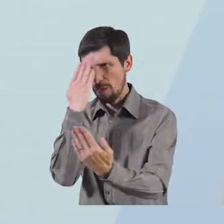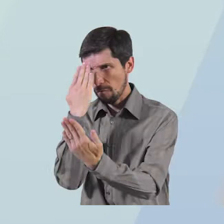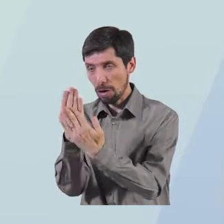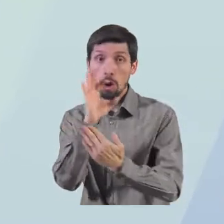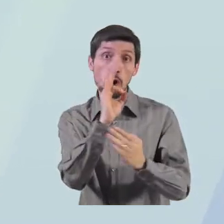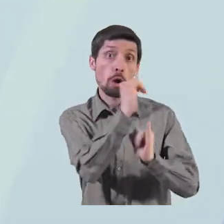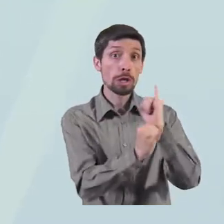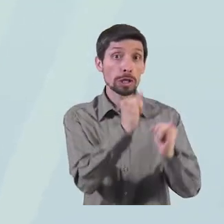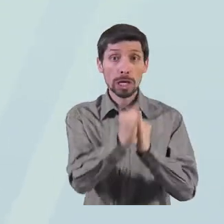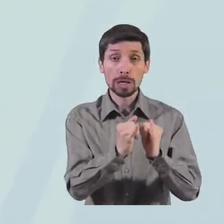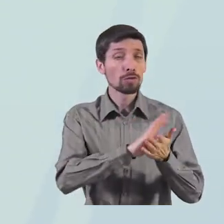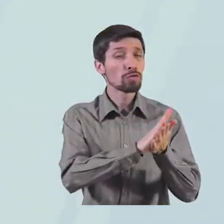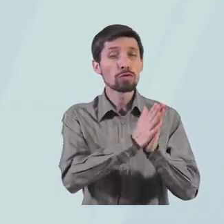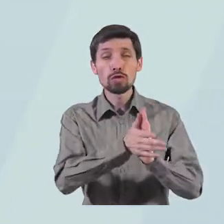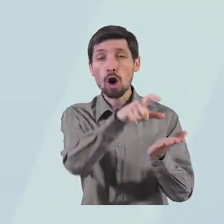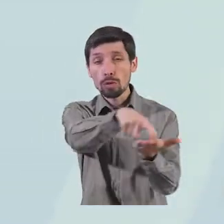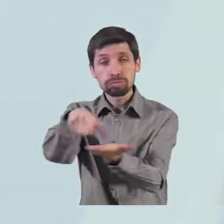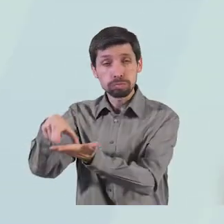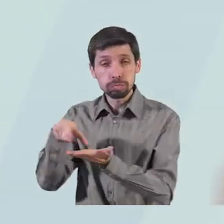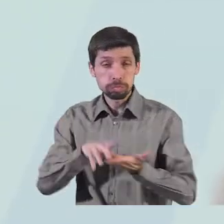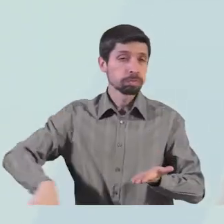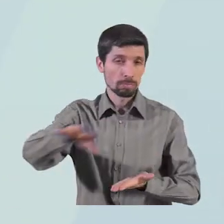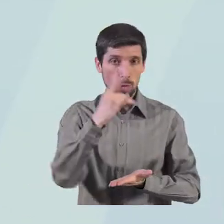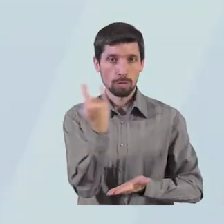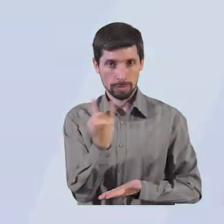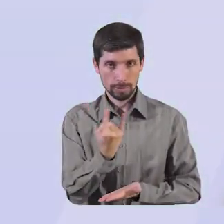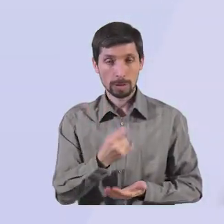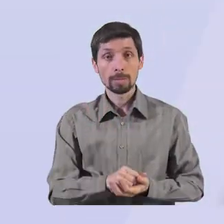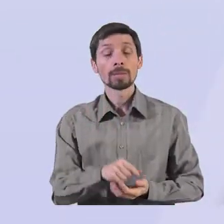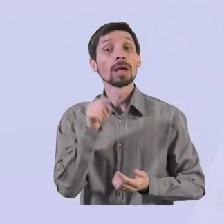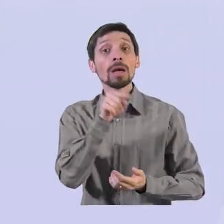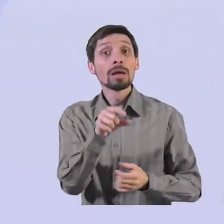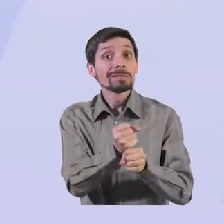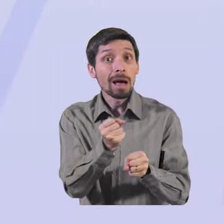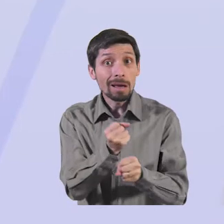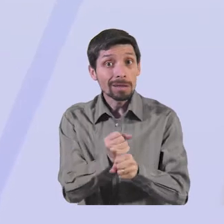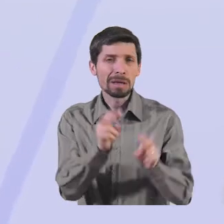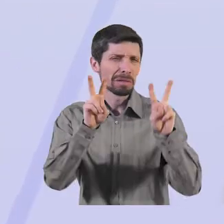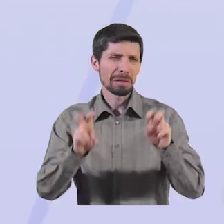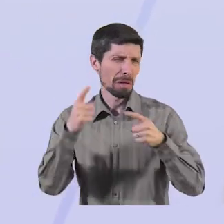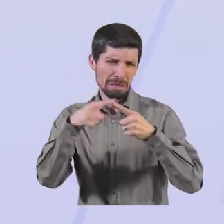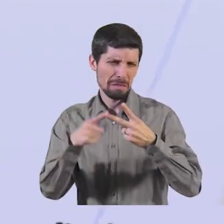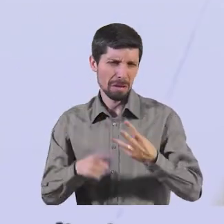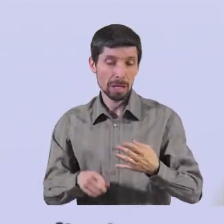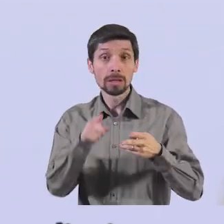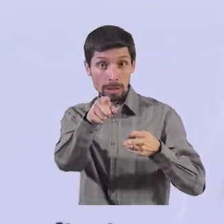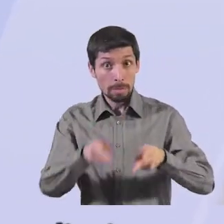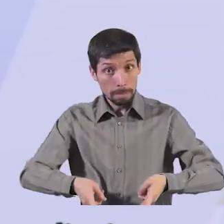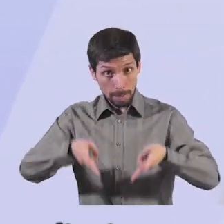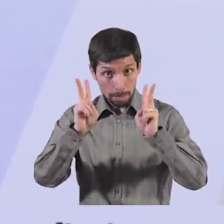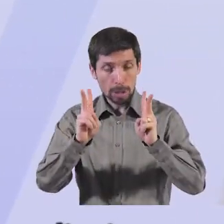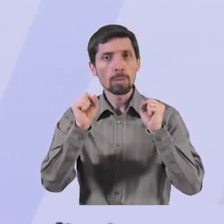presencial y online en todas las sedes y campus de la universidad. Estos cubren variadas temáticas que te